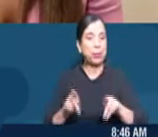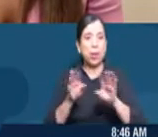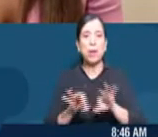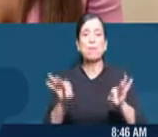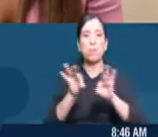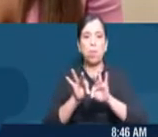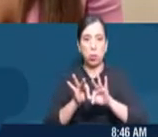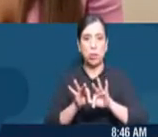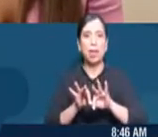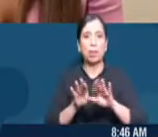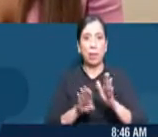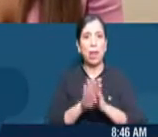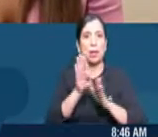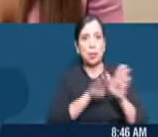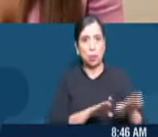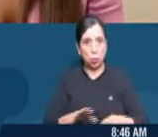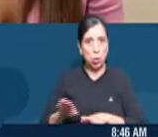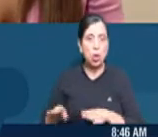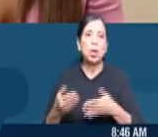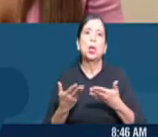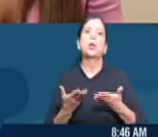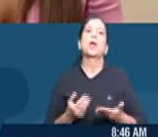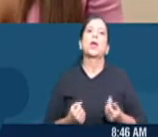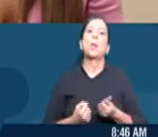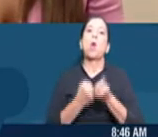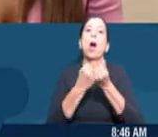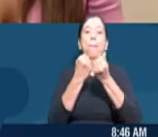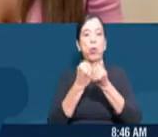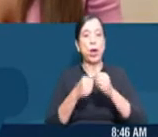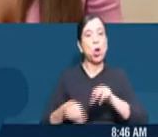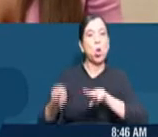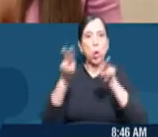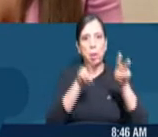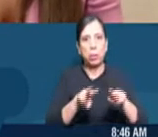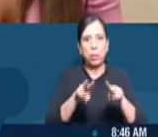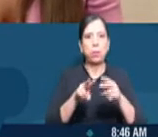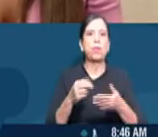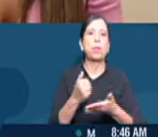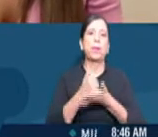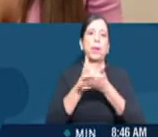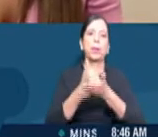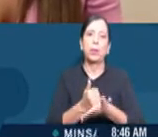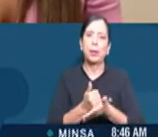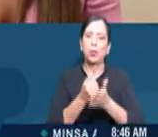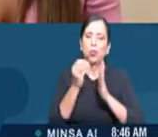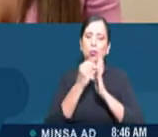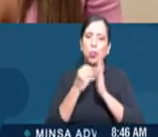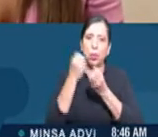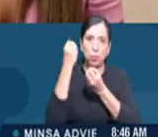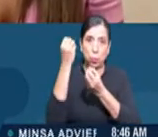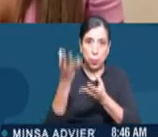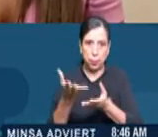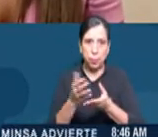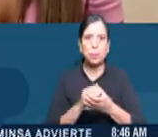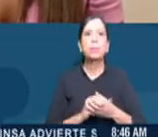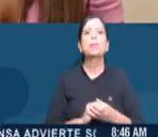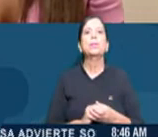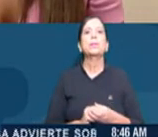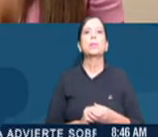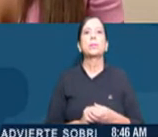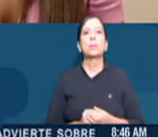en el día a día, así que queremos poner a disposición estas plataformas para ayudarlos con contenido e información.